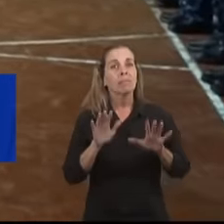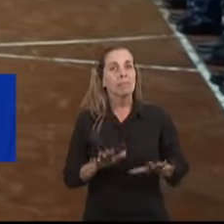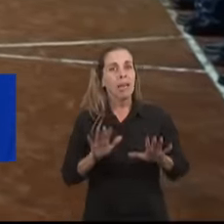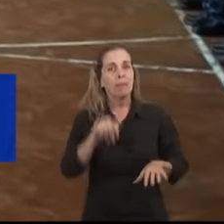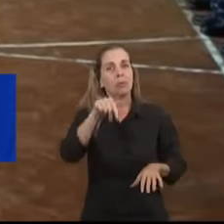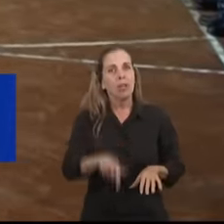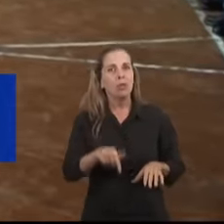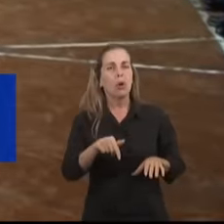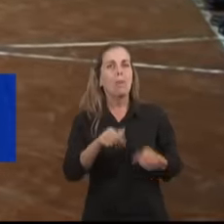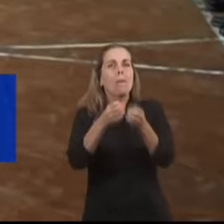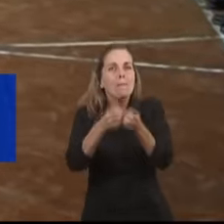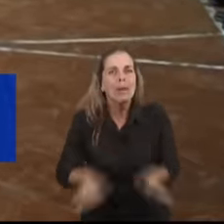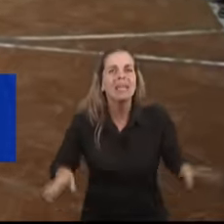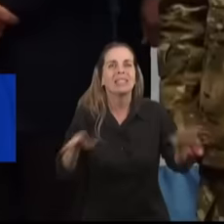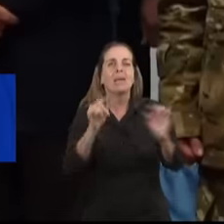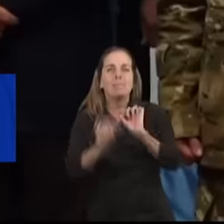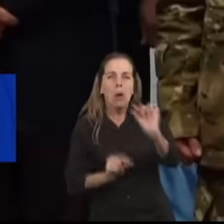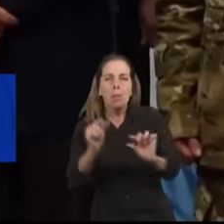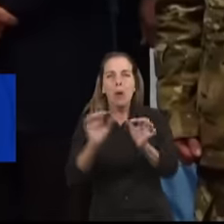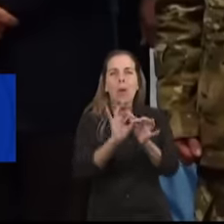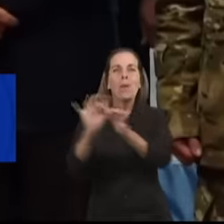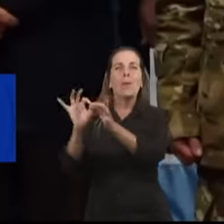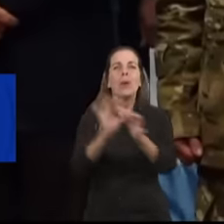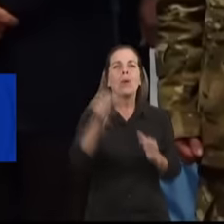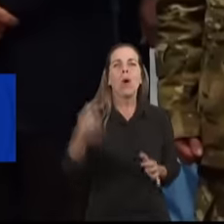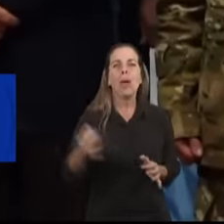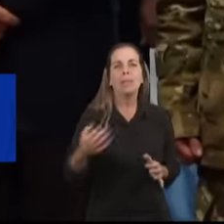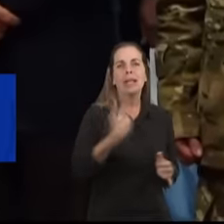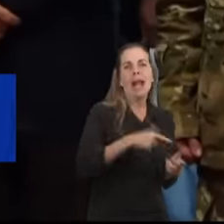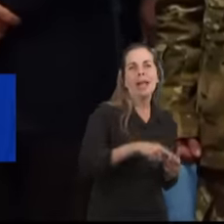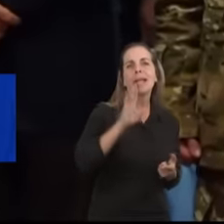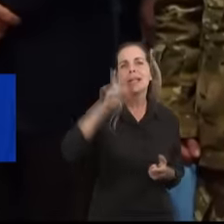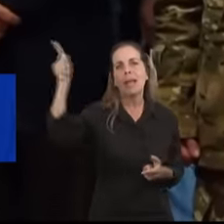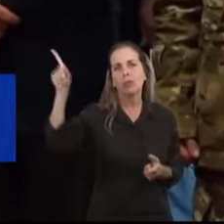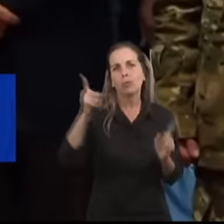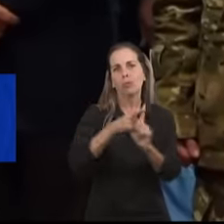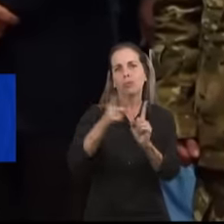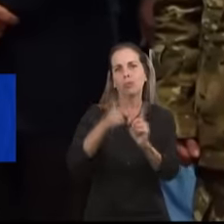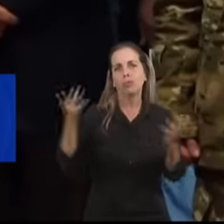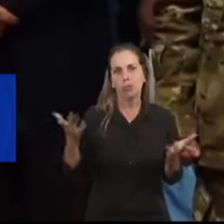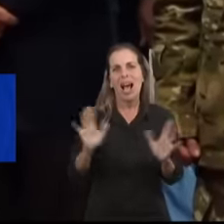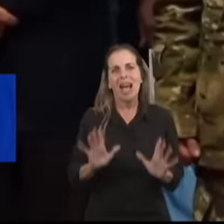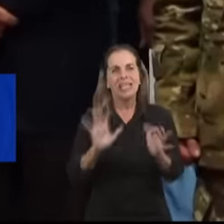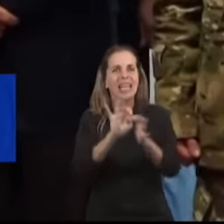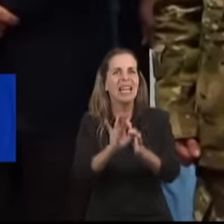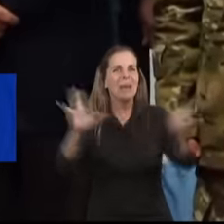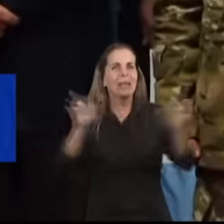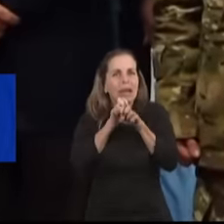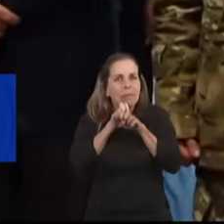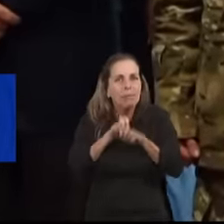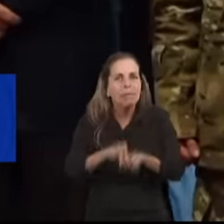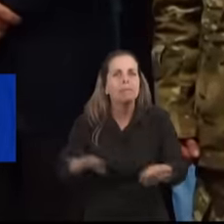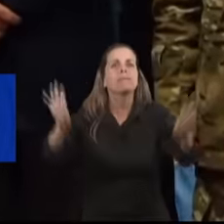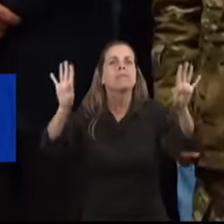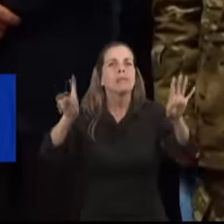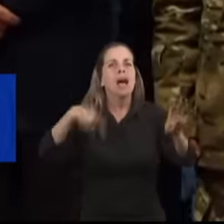primeros pasos sean el comienzo de una relación especial entre ambas naciones, que permita que el árbol de la libertad extienda sus raíces a todos